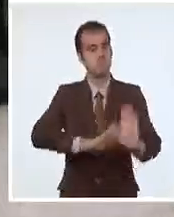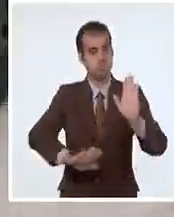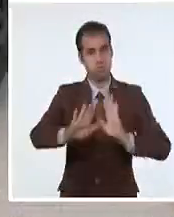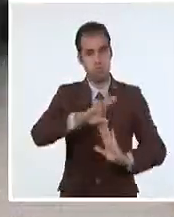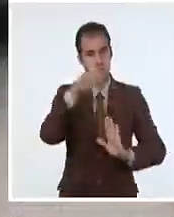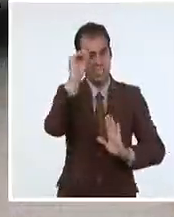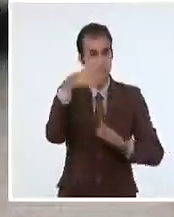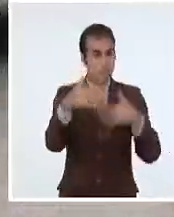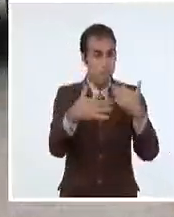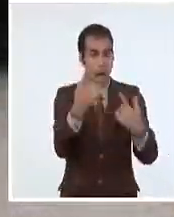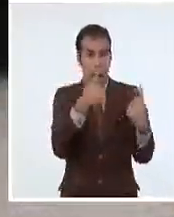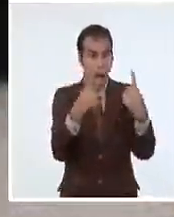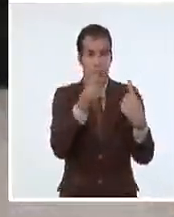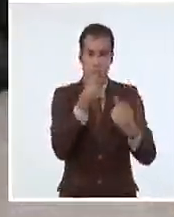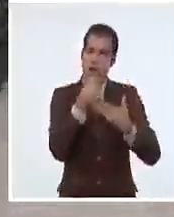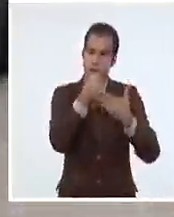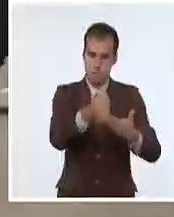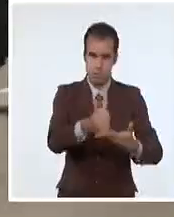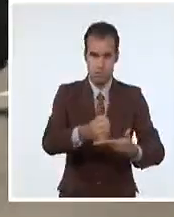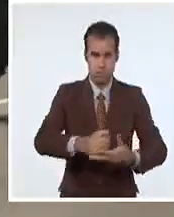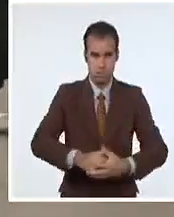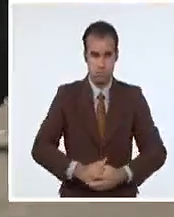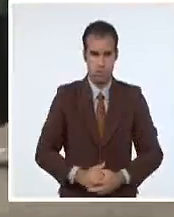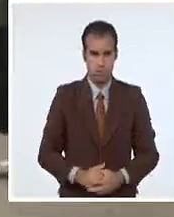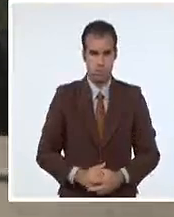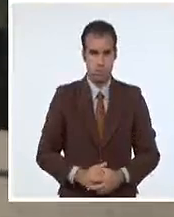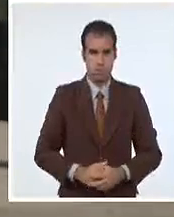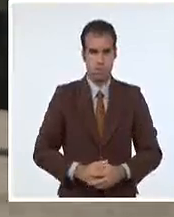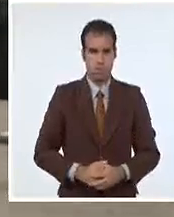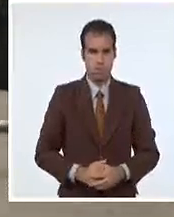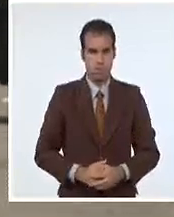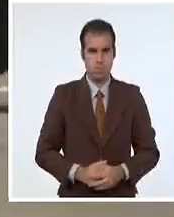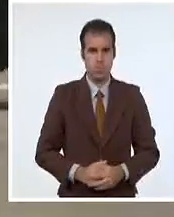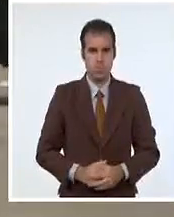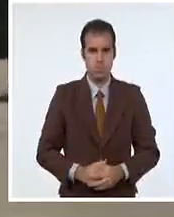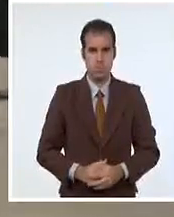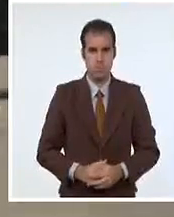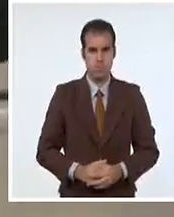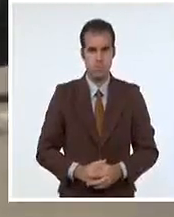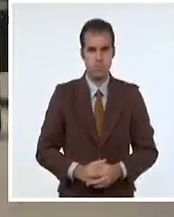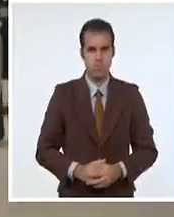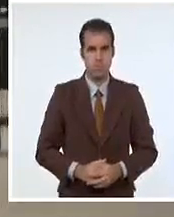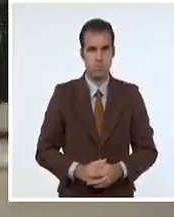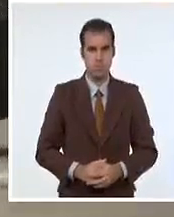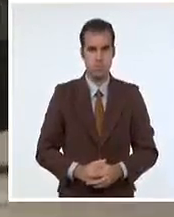de desastres naturales. Evelyn Z. Milet, Sistema Informativo de la Televisión Cubana.